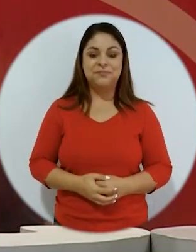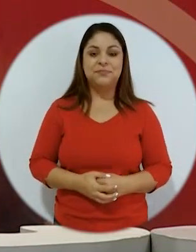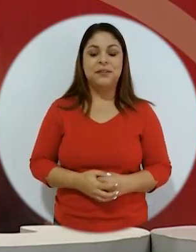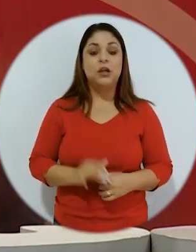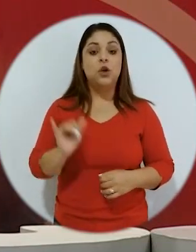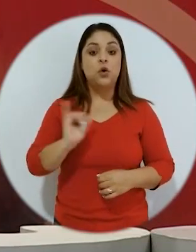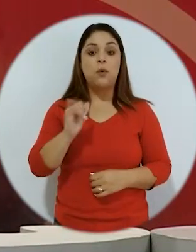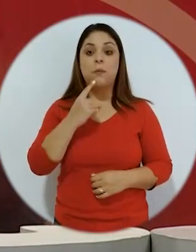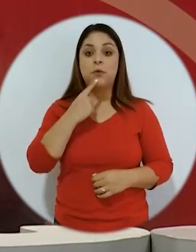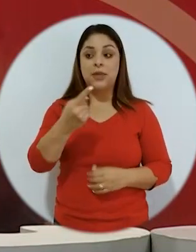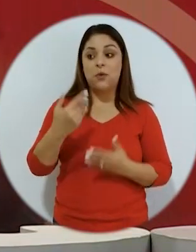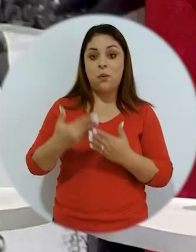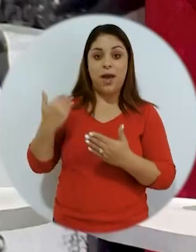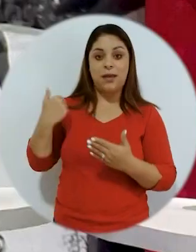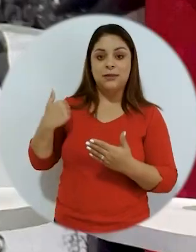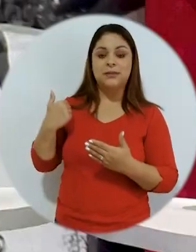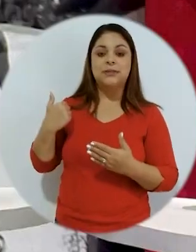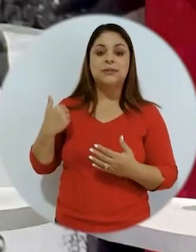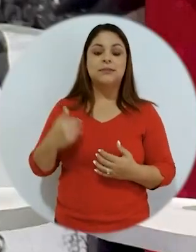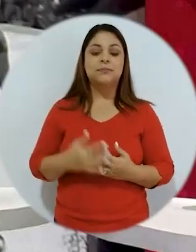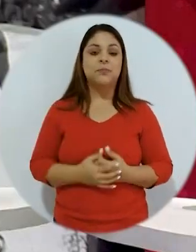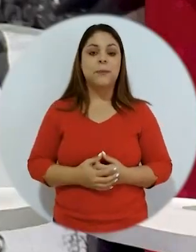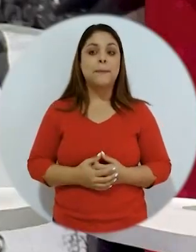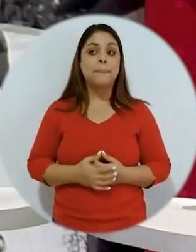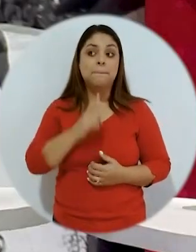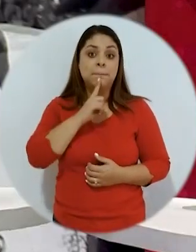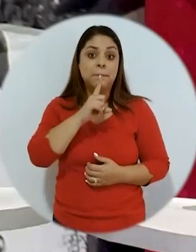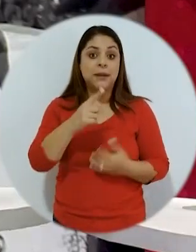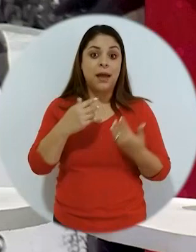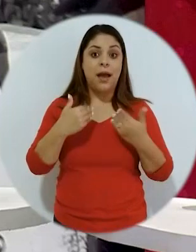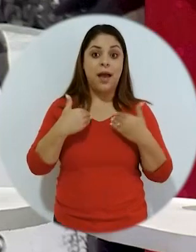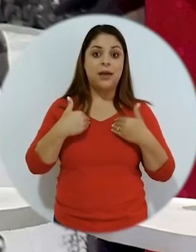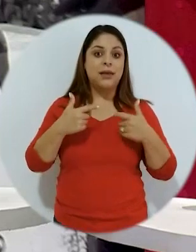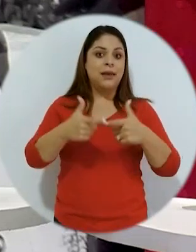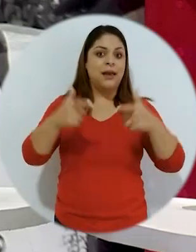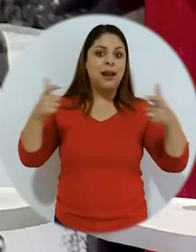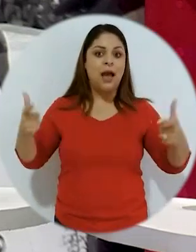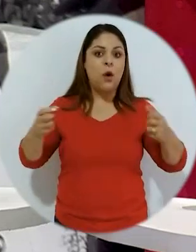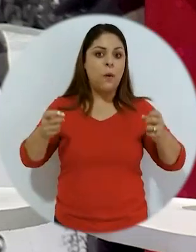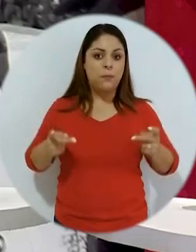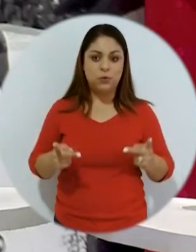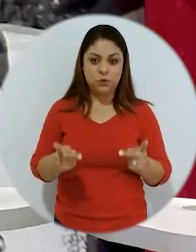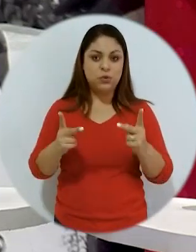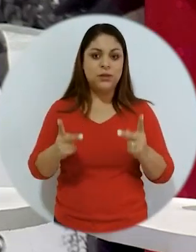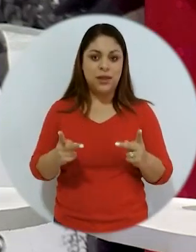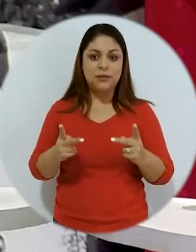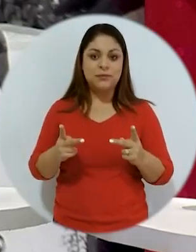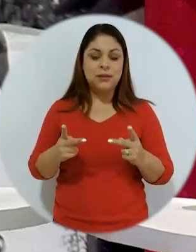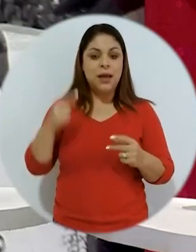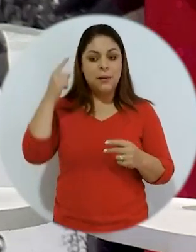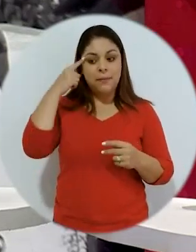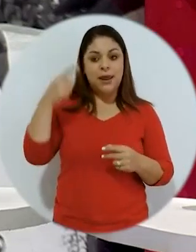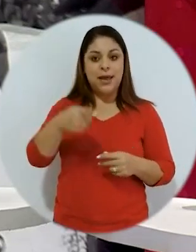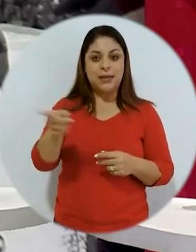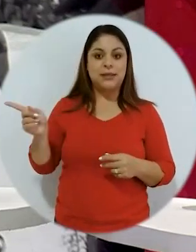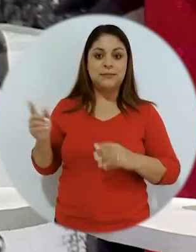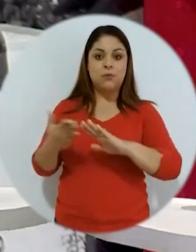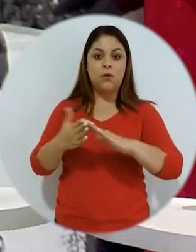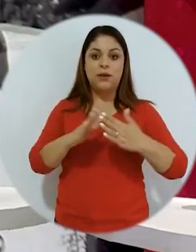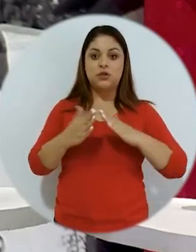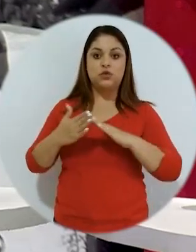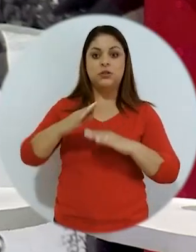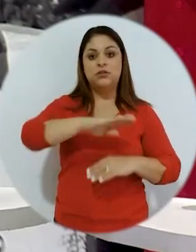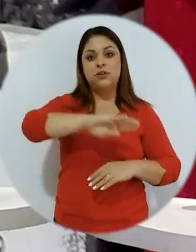económicamente. Sí, que como mencionabas, Ana Francis, genera una gran oportunidad, sobre todo para